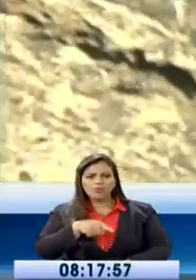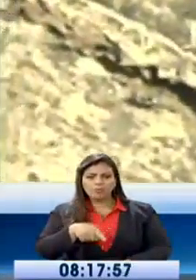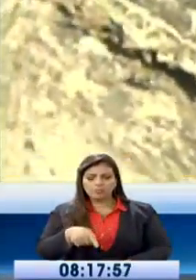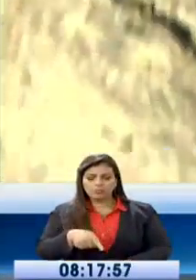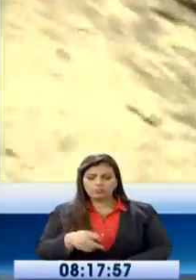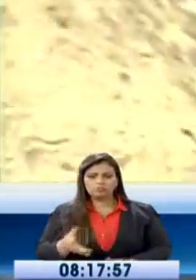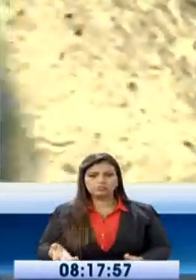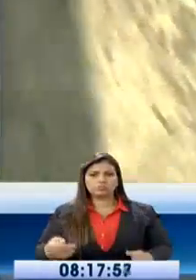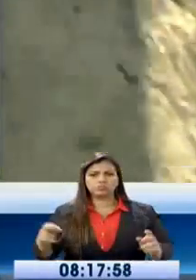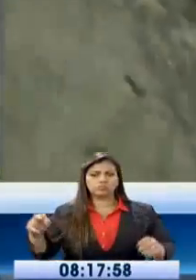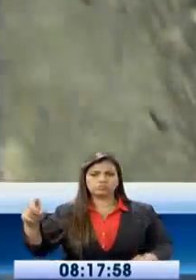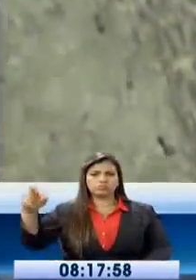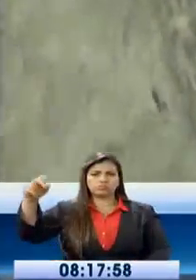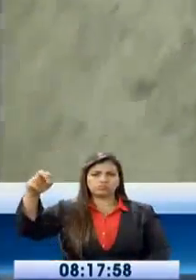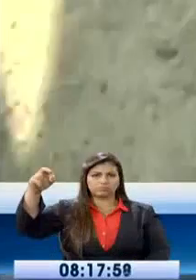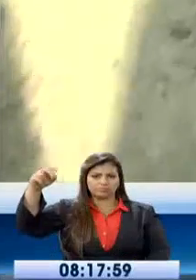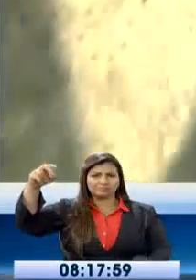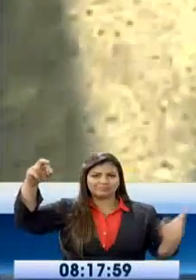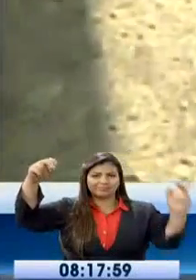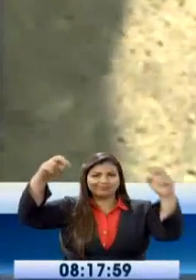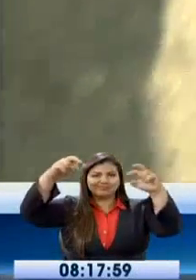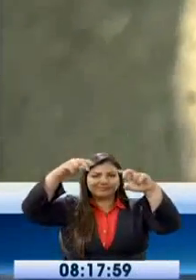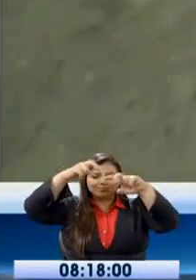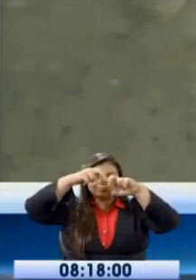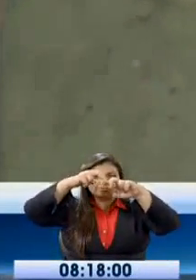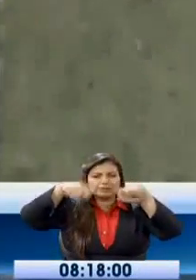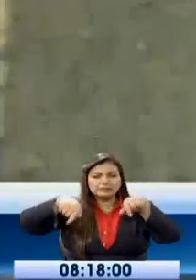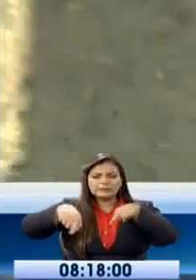paso peatonal. Ahí estamos viendo, por ejemplo,